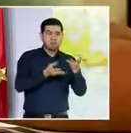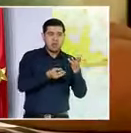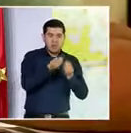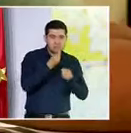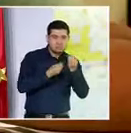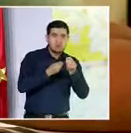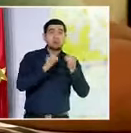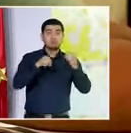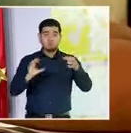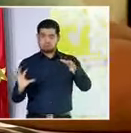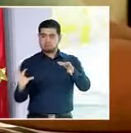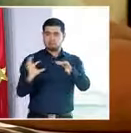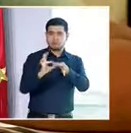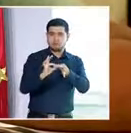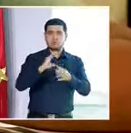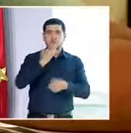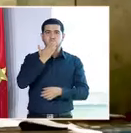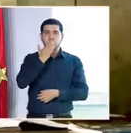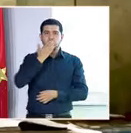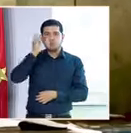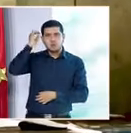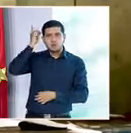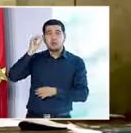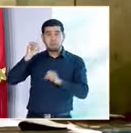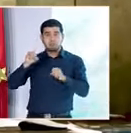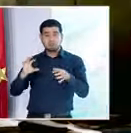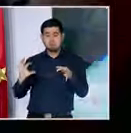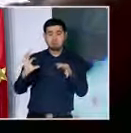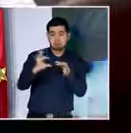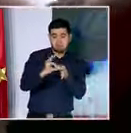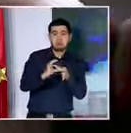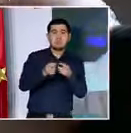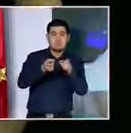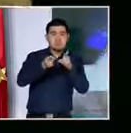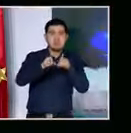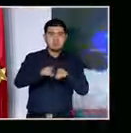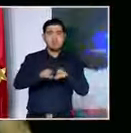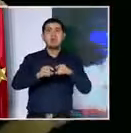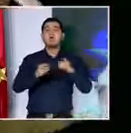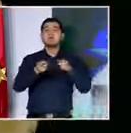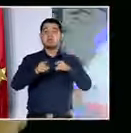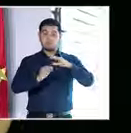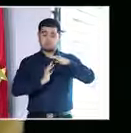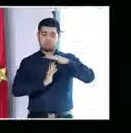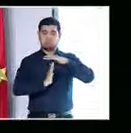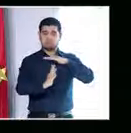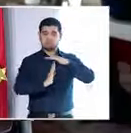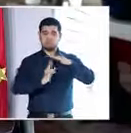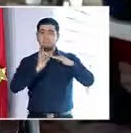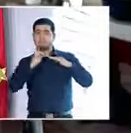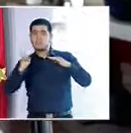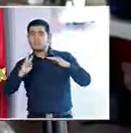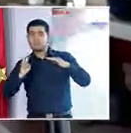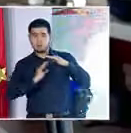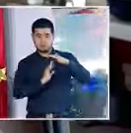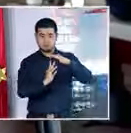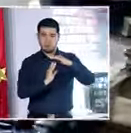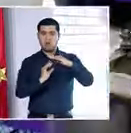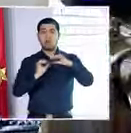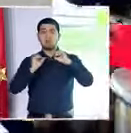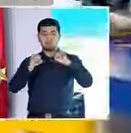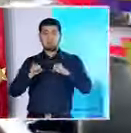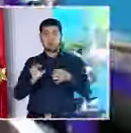el PAE, los indígenas Uwa, con un 100% de los matriculados, y la población víctima inmigrante bajo la continuidad de la